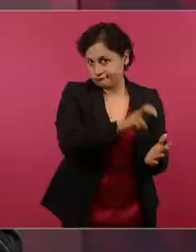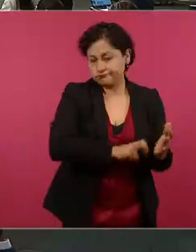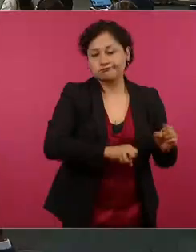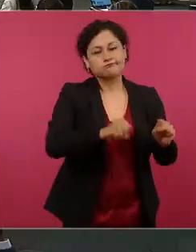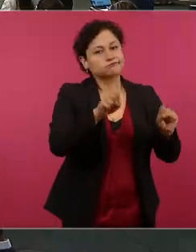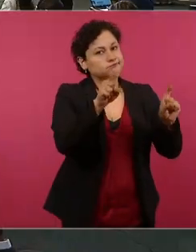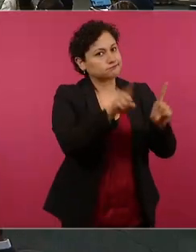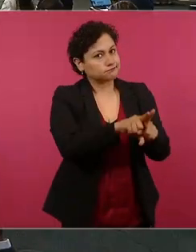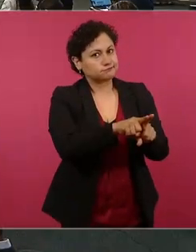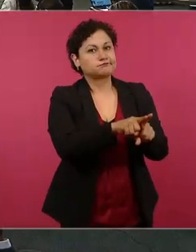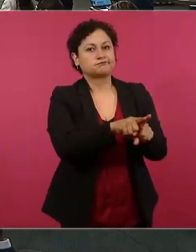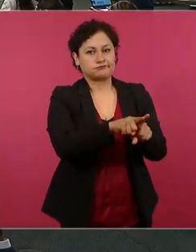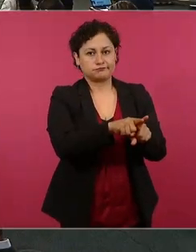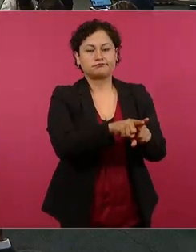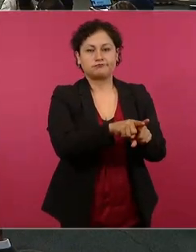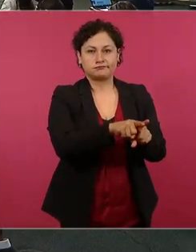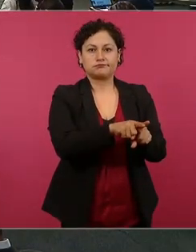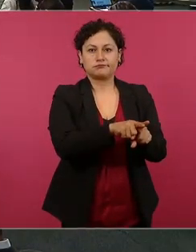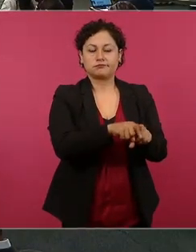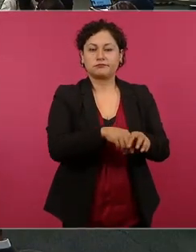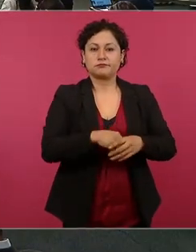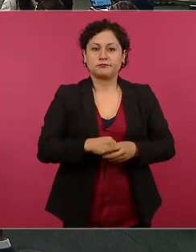moralizar